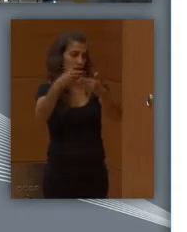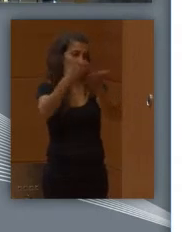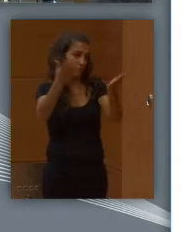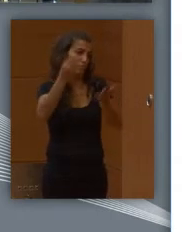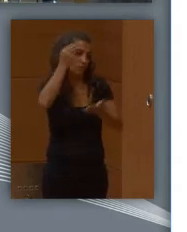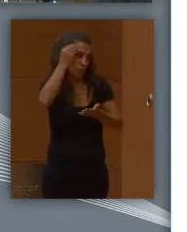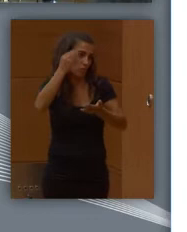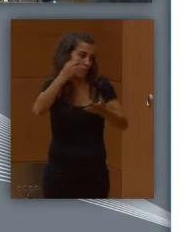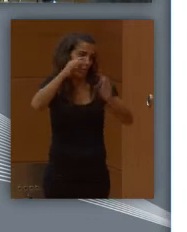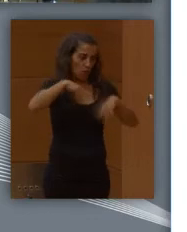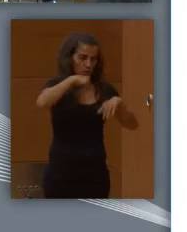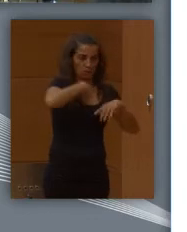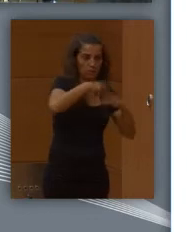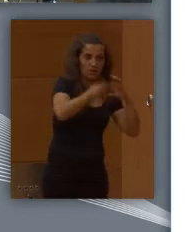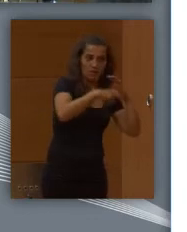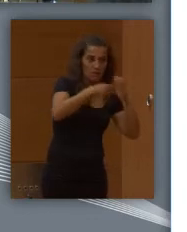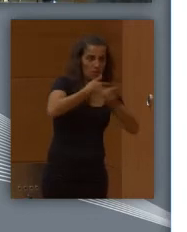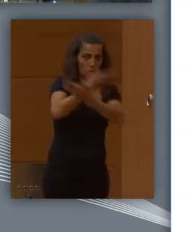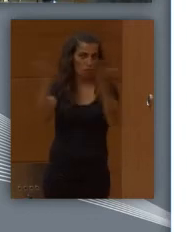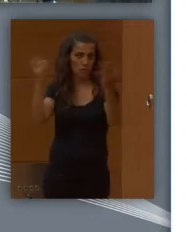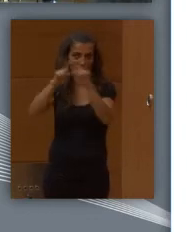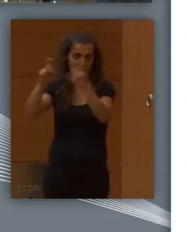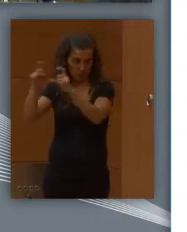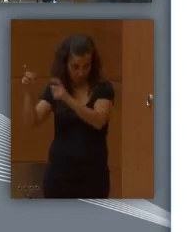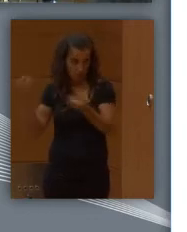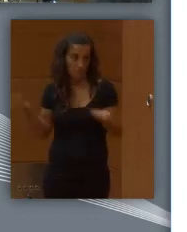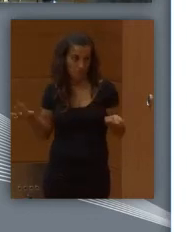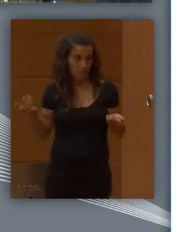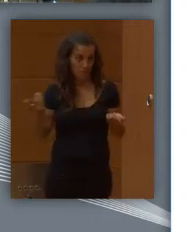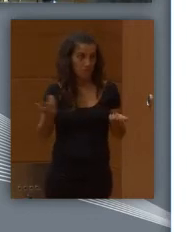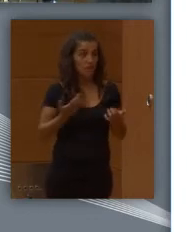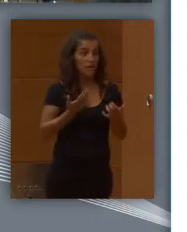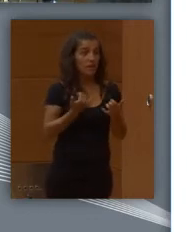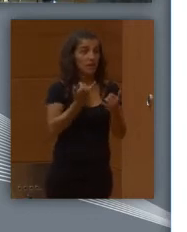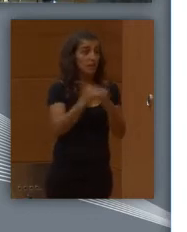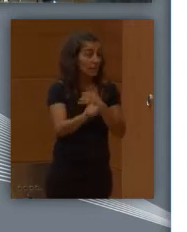yo, por supuesto. Es decir, al final, todas estas